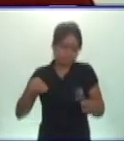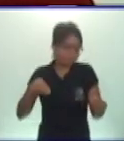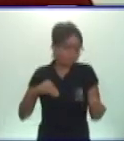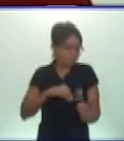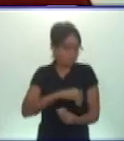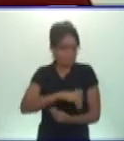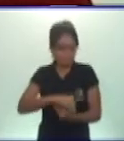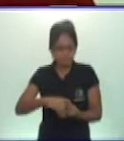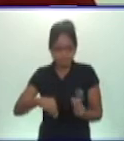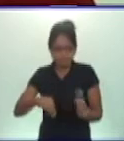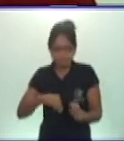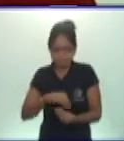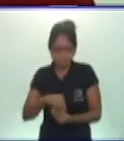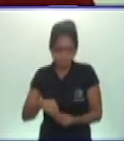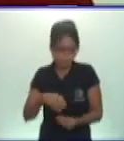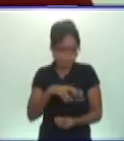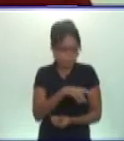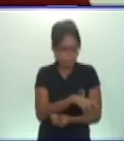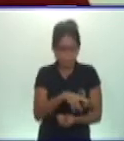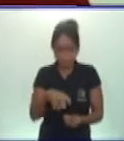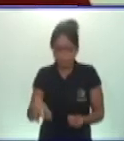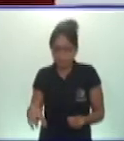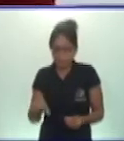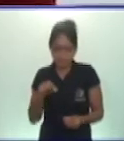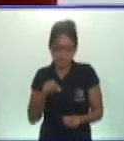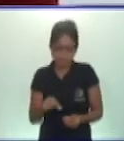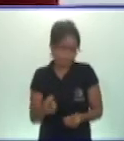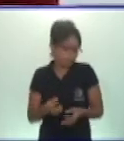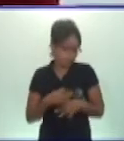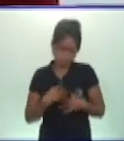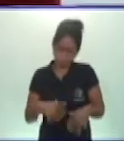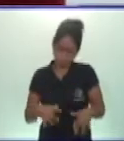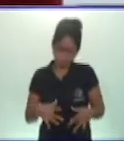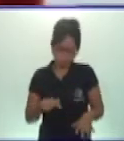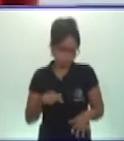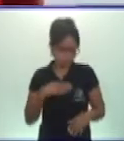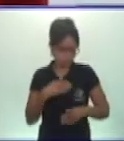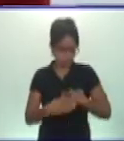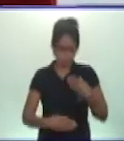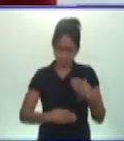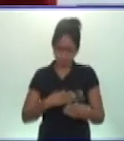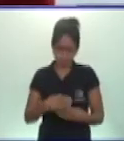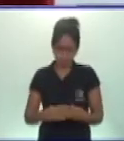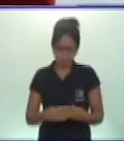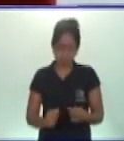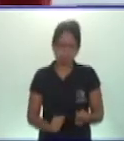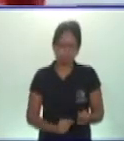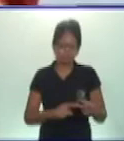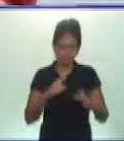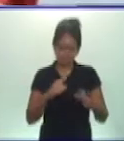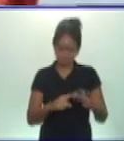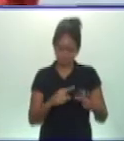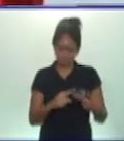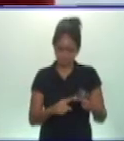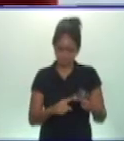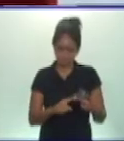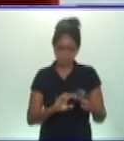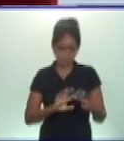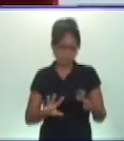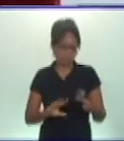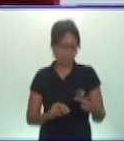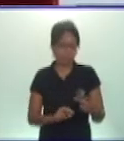común en esos procesos fundacionales, y tuvo un segundo asentamiento ya ubicado en el